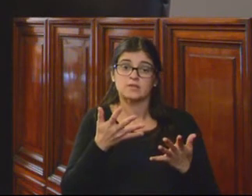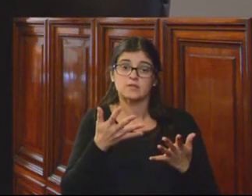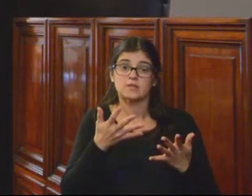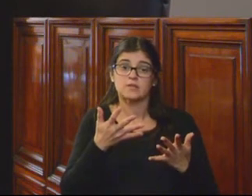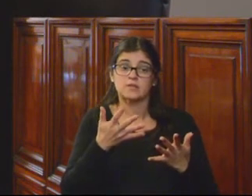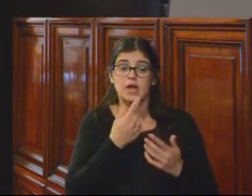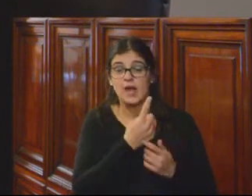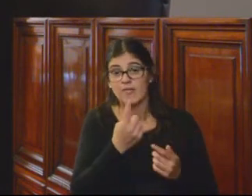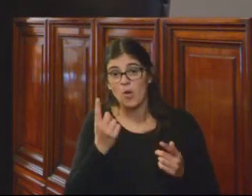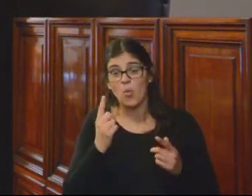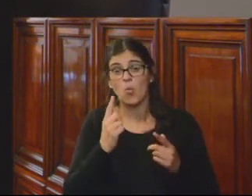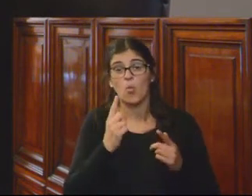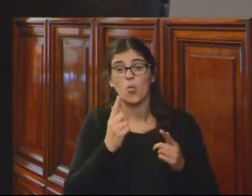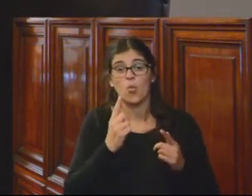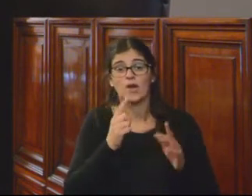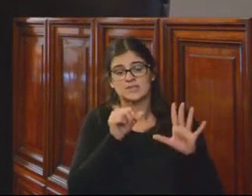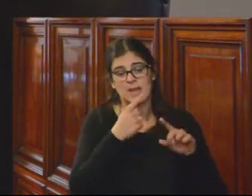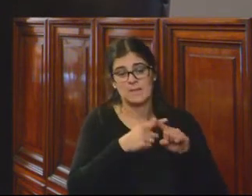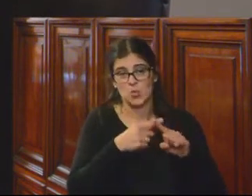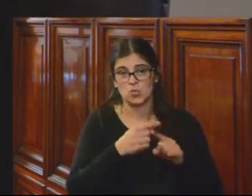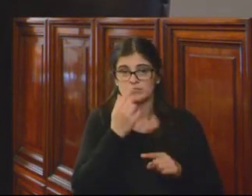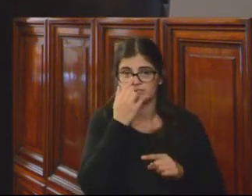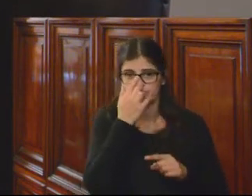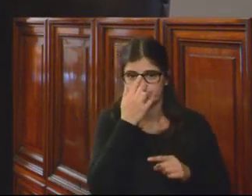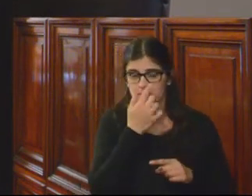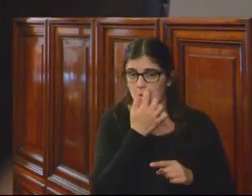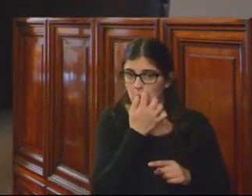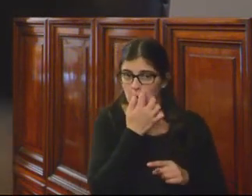a cada una de las partes hasta por 6 minutos.